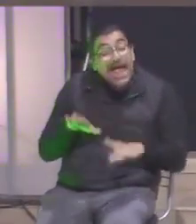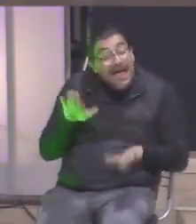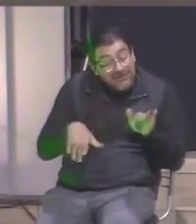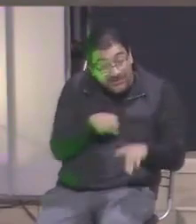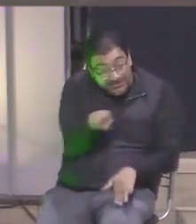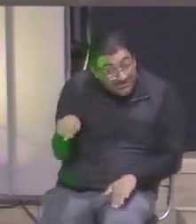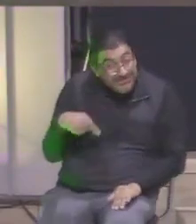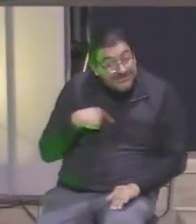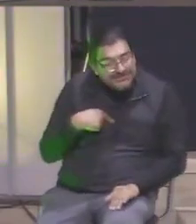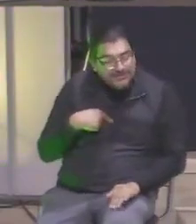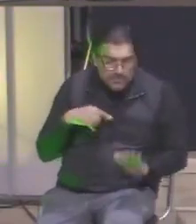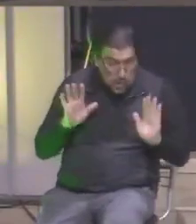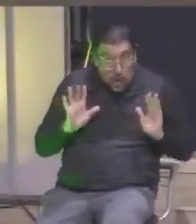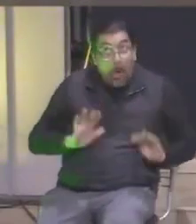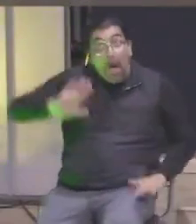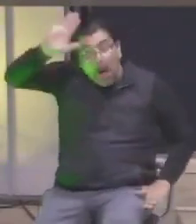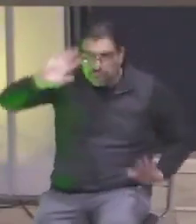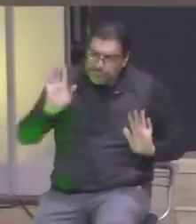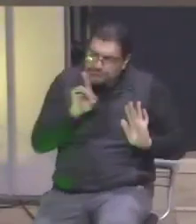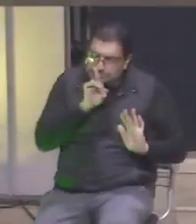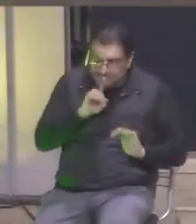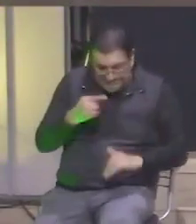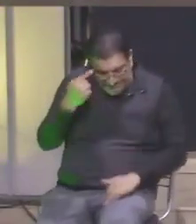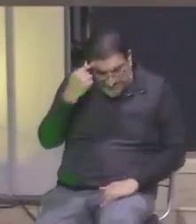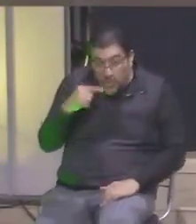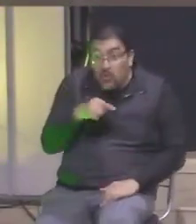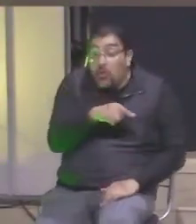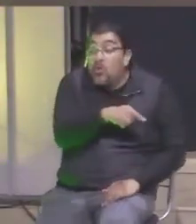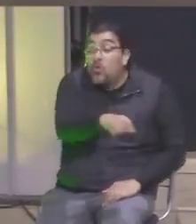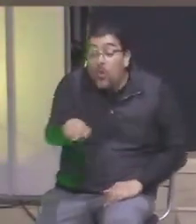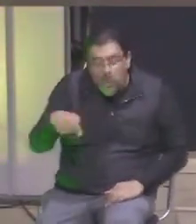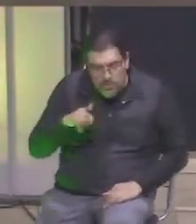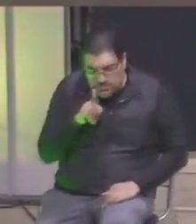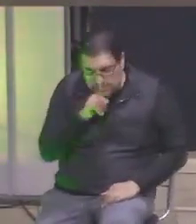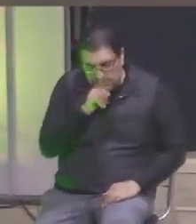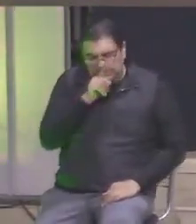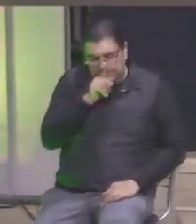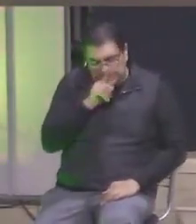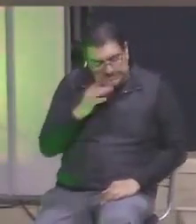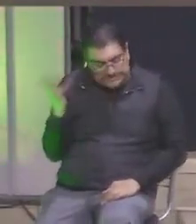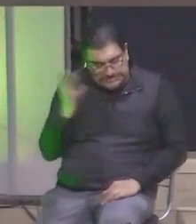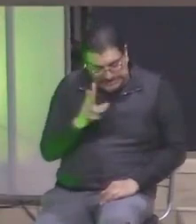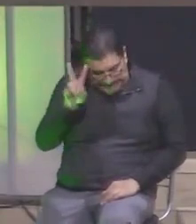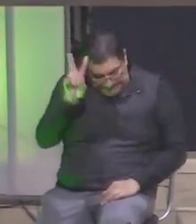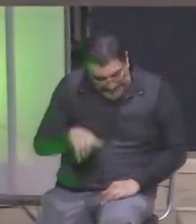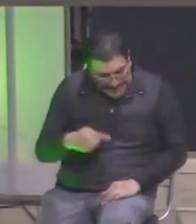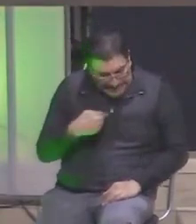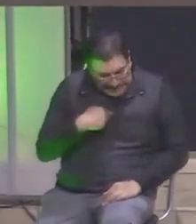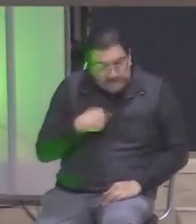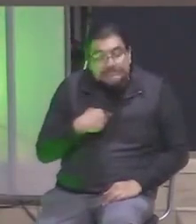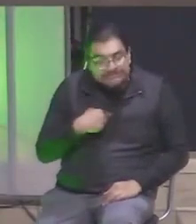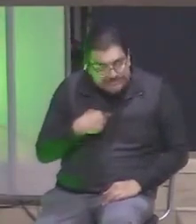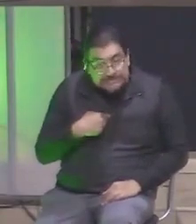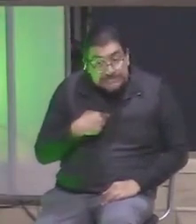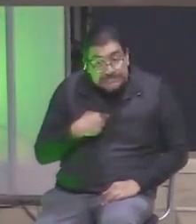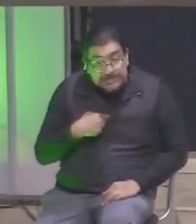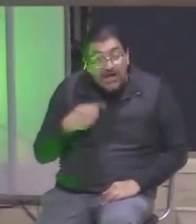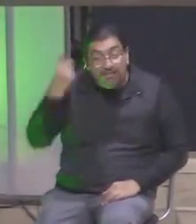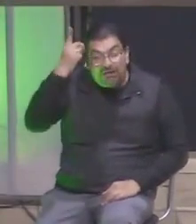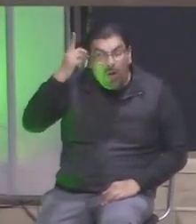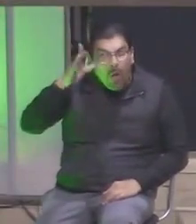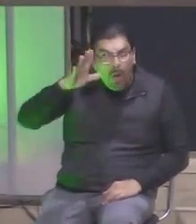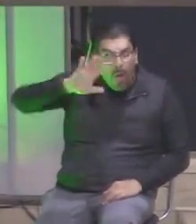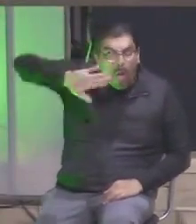si qui no levante la mano pero cuántos de Nosotros hemos echado a Dios a